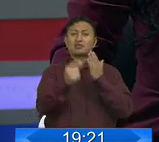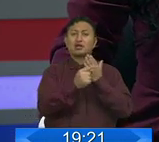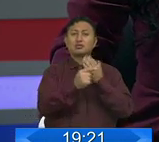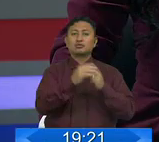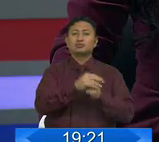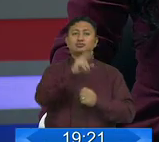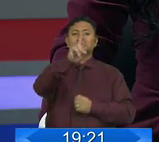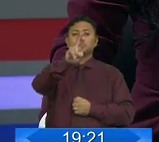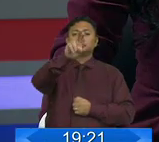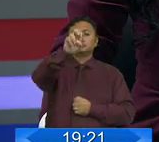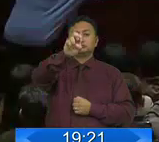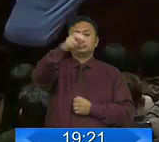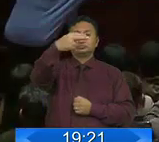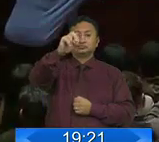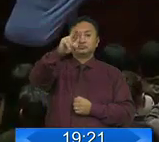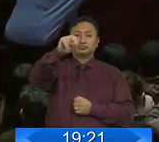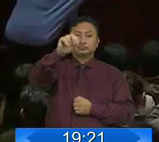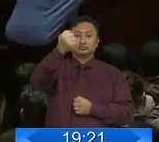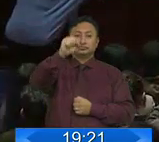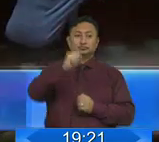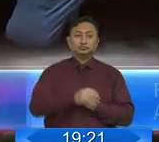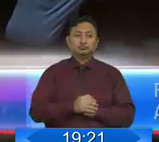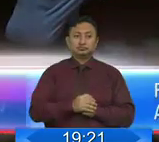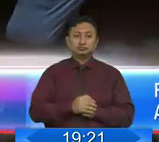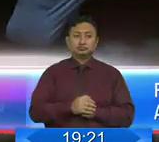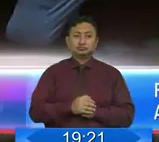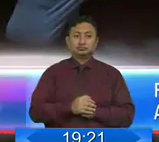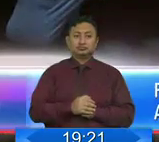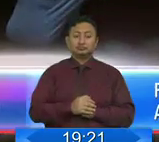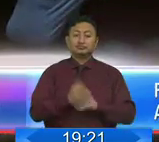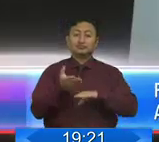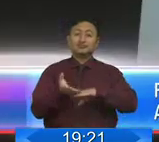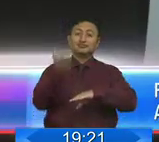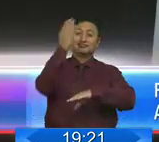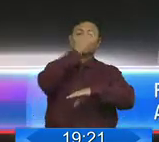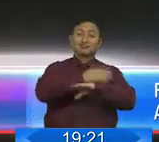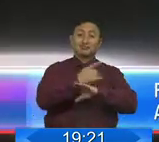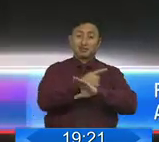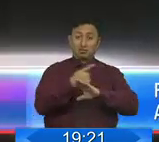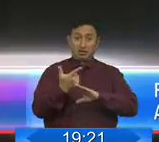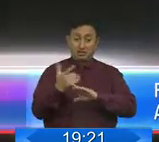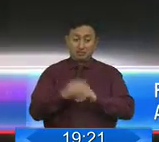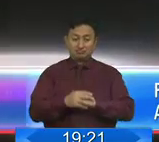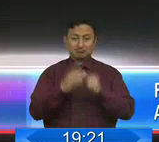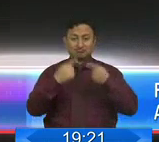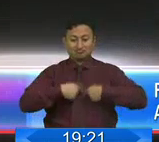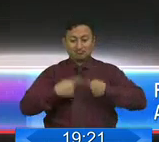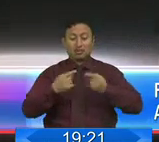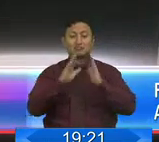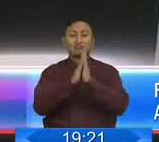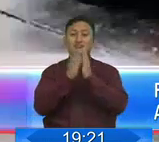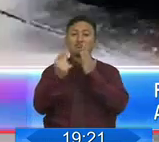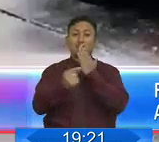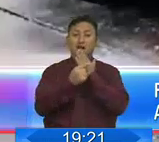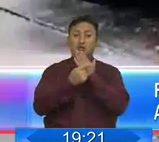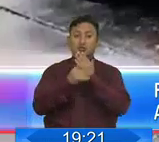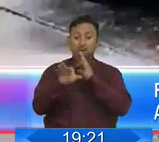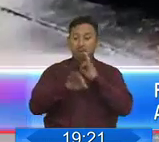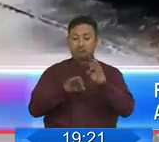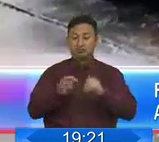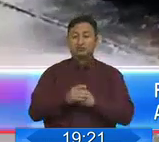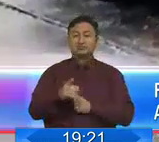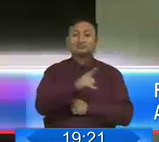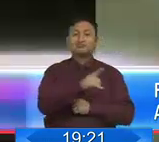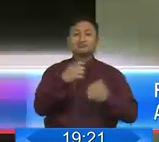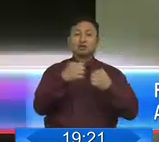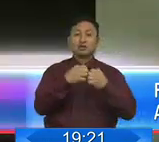Rehenes. Fue la semana pasada que se lanzó Rehenes, un libro que cuenta el holocausto que habría vivido el equipo periodístico